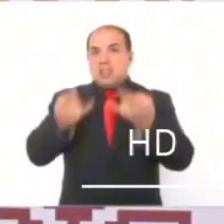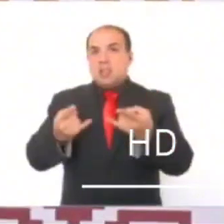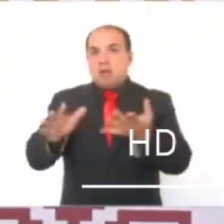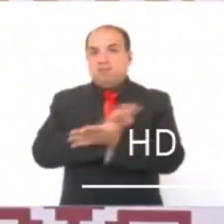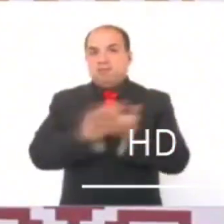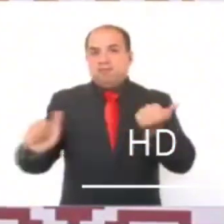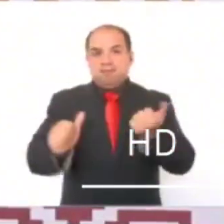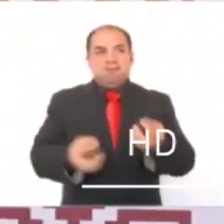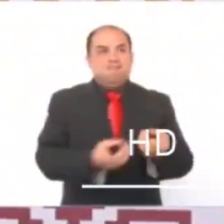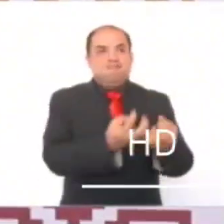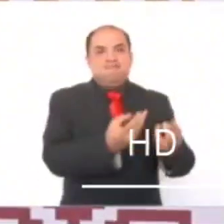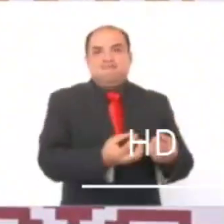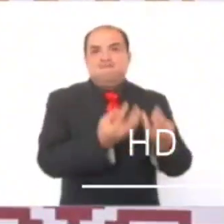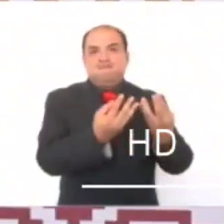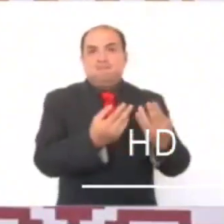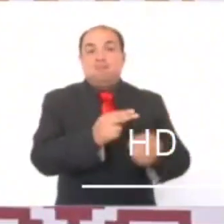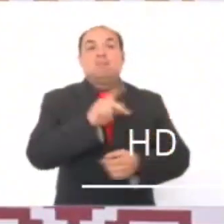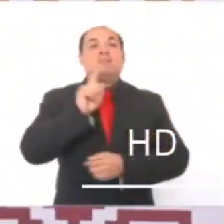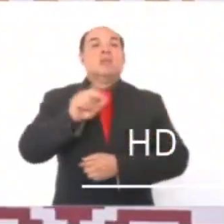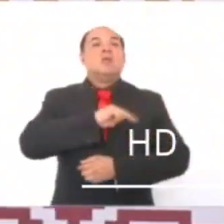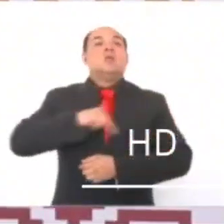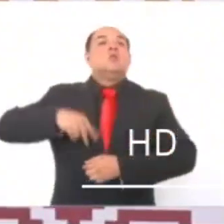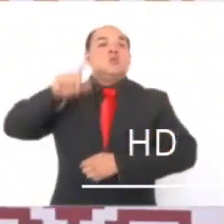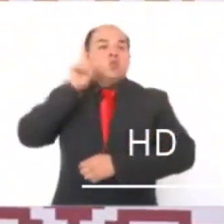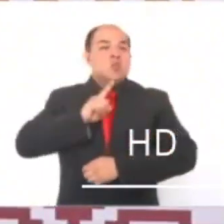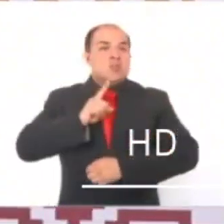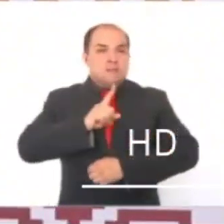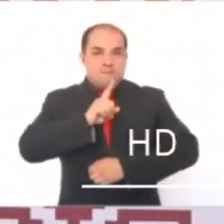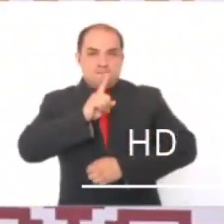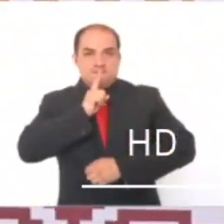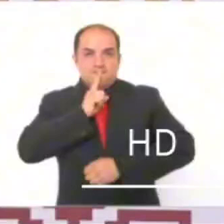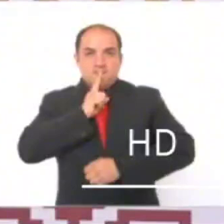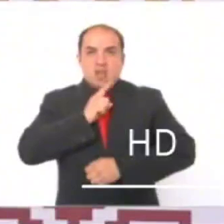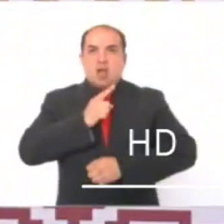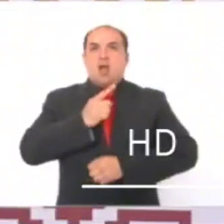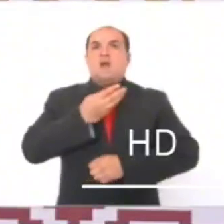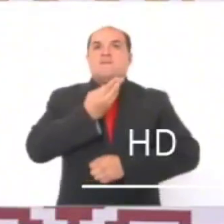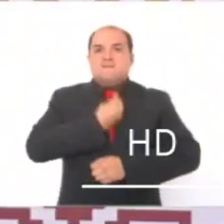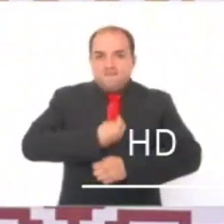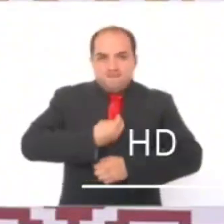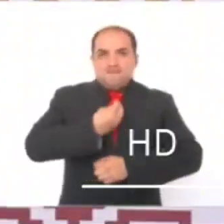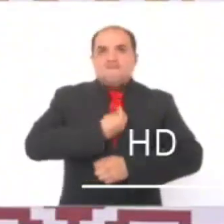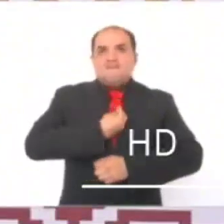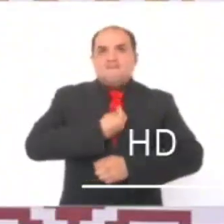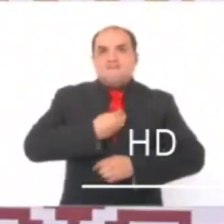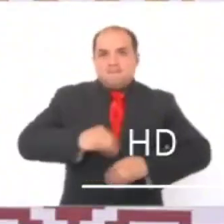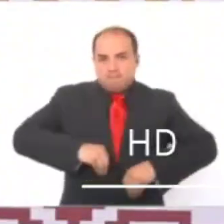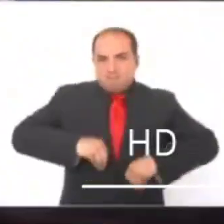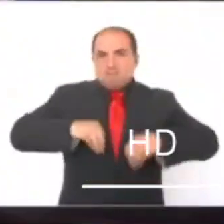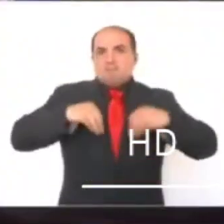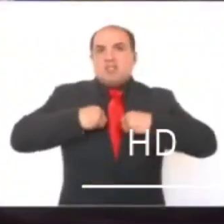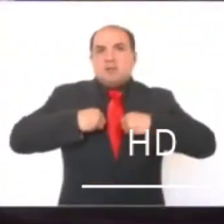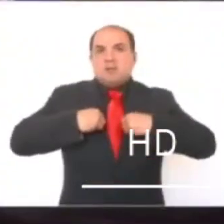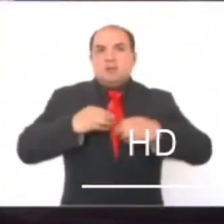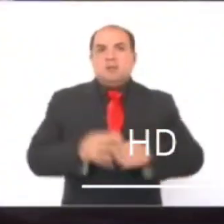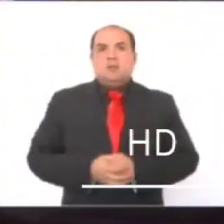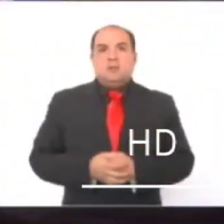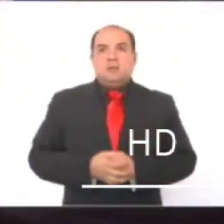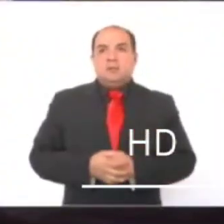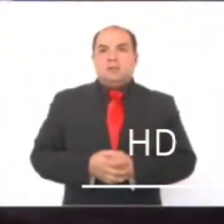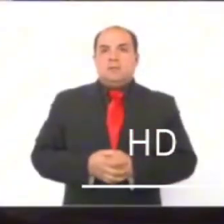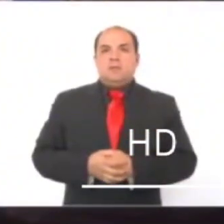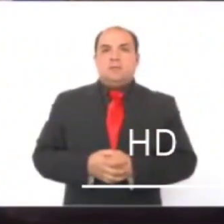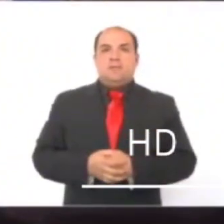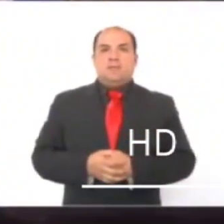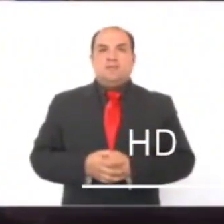historias, pero nosotras en silencio sobrevivimos. La soberbia se acrecentó en los